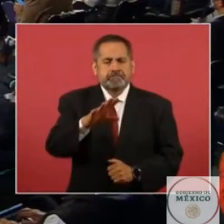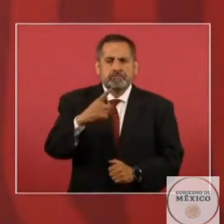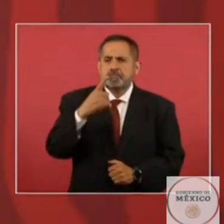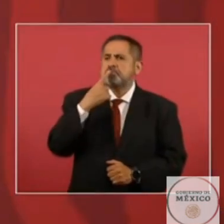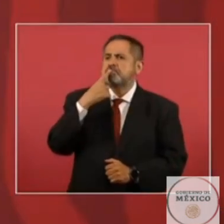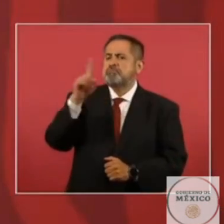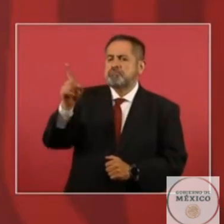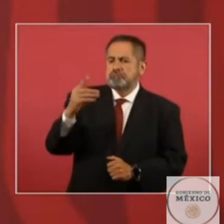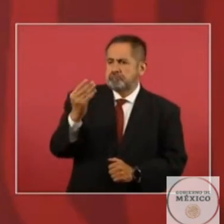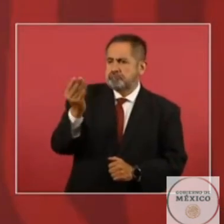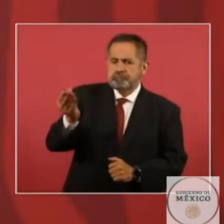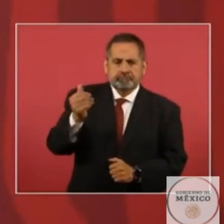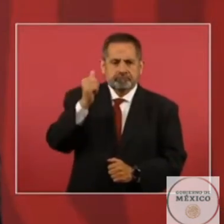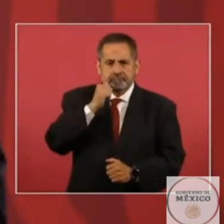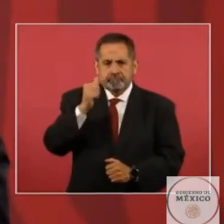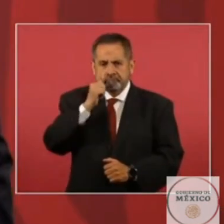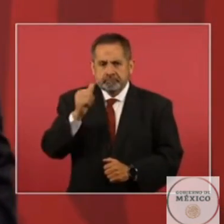fiscal, no a mí.